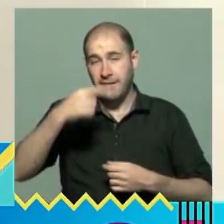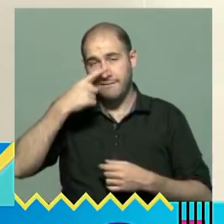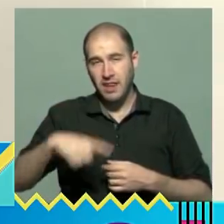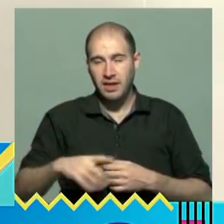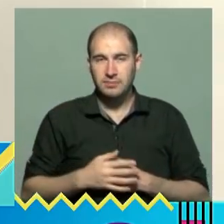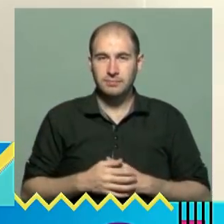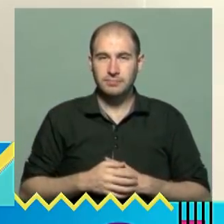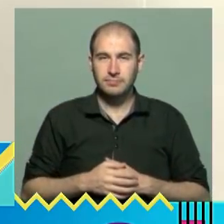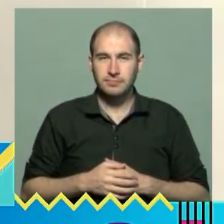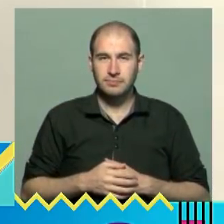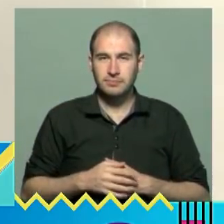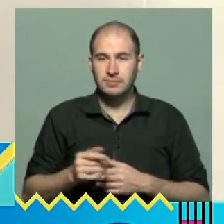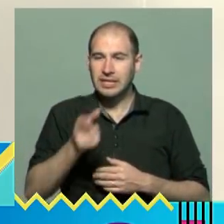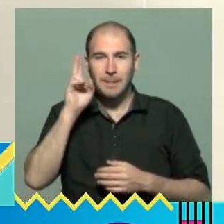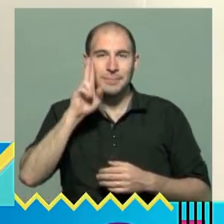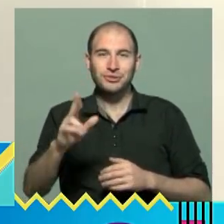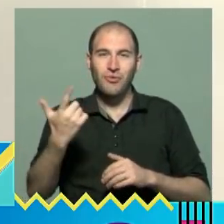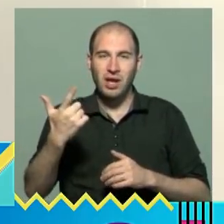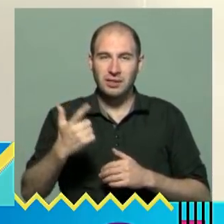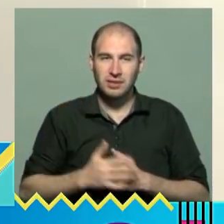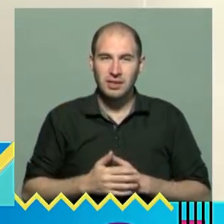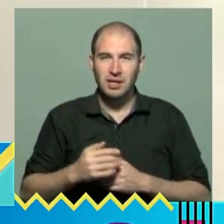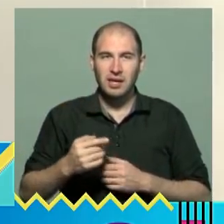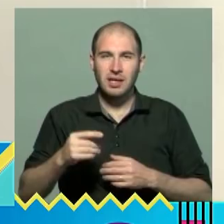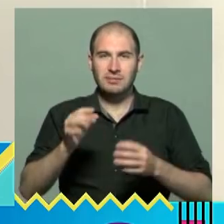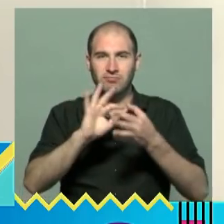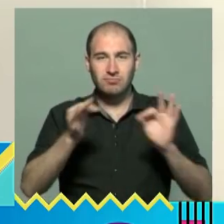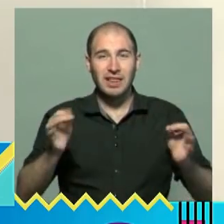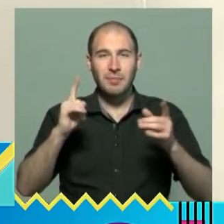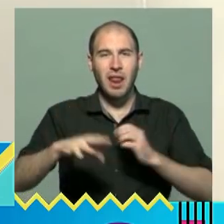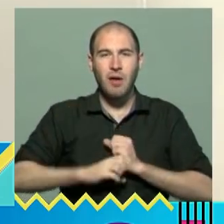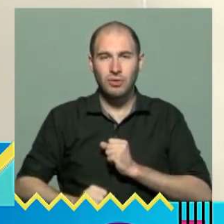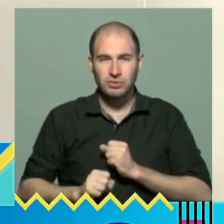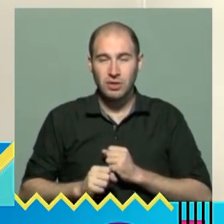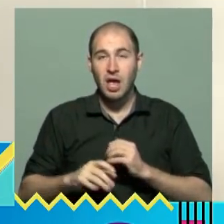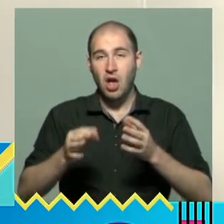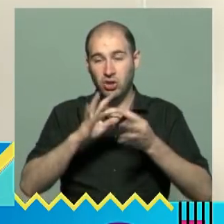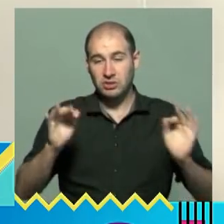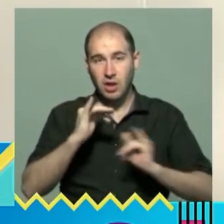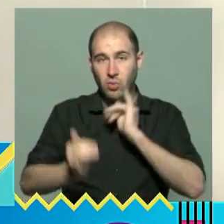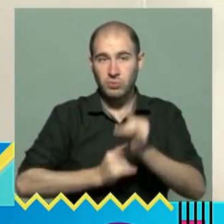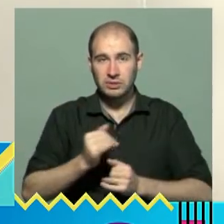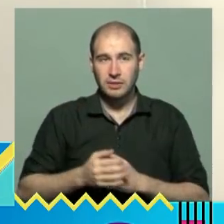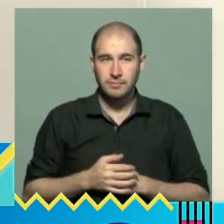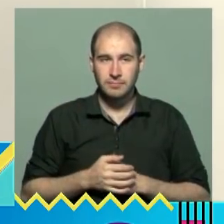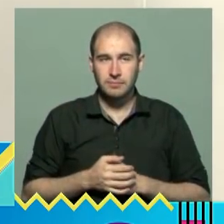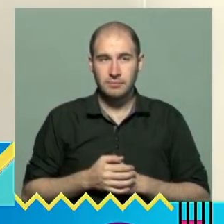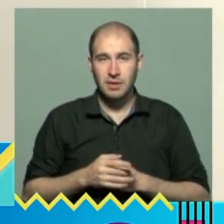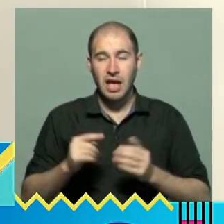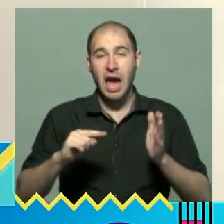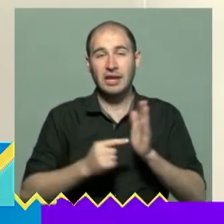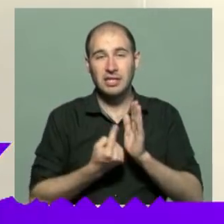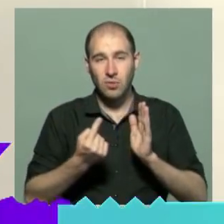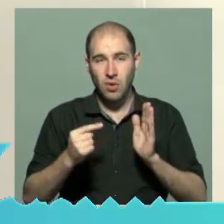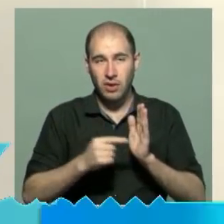cabo no respeta la consigna también del aborto? Es más, la misma consigna lo dice, que, digamos, en ese